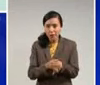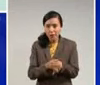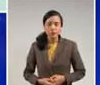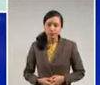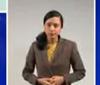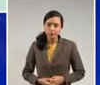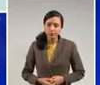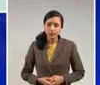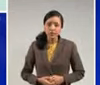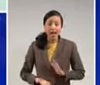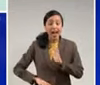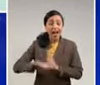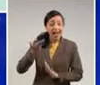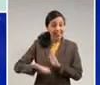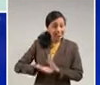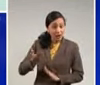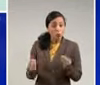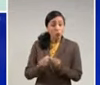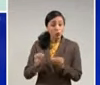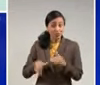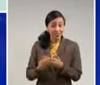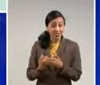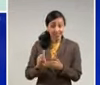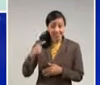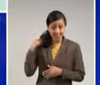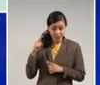estas altas del día de ayer,